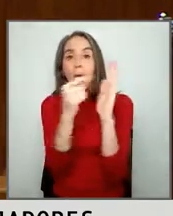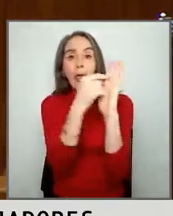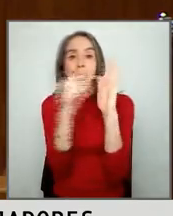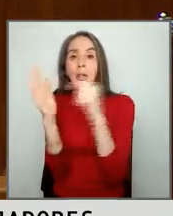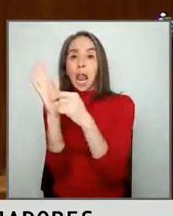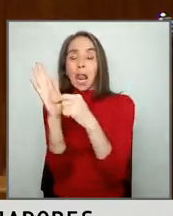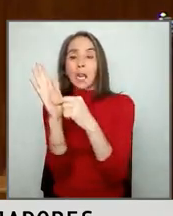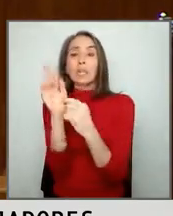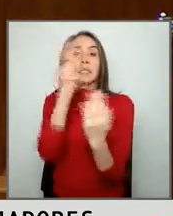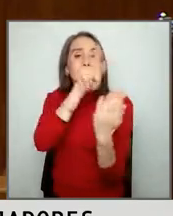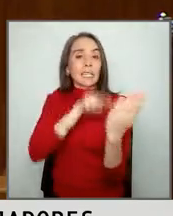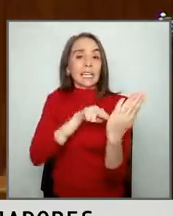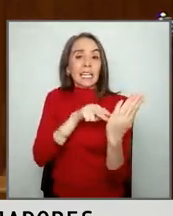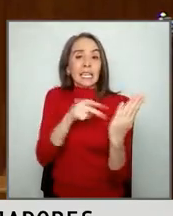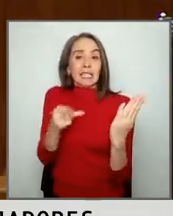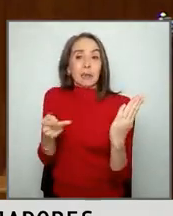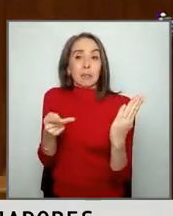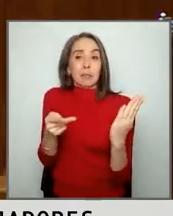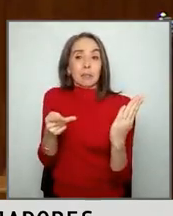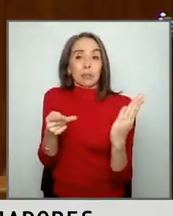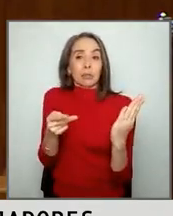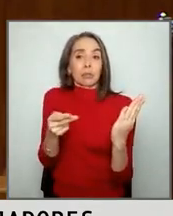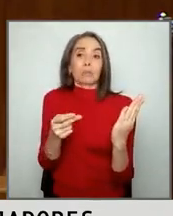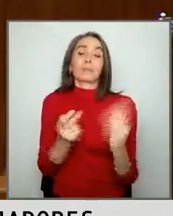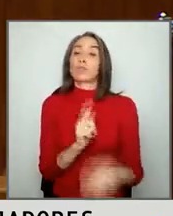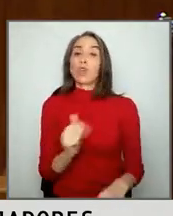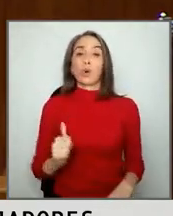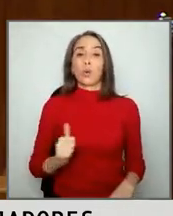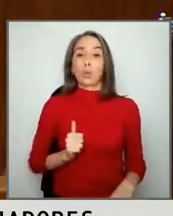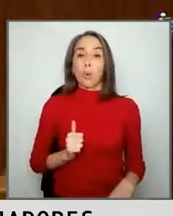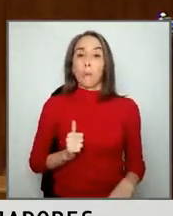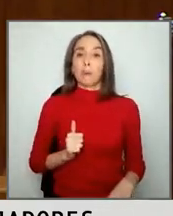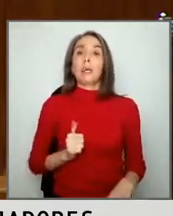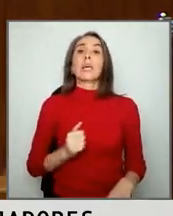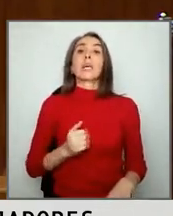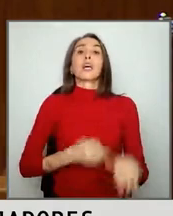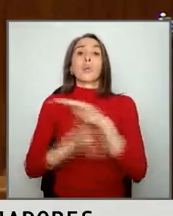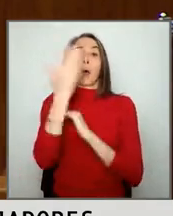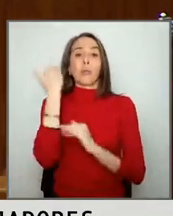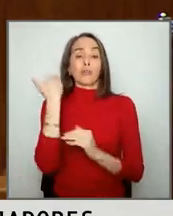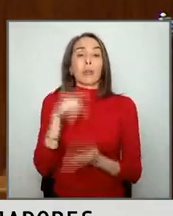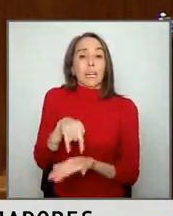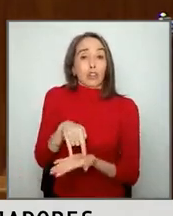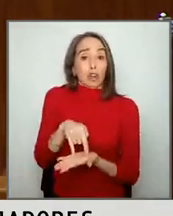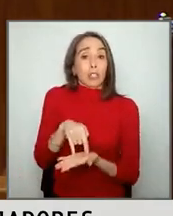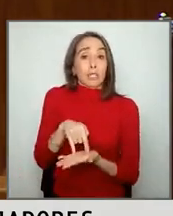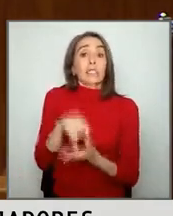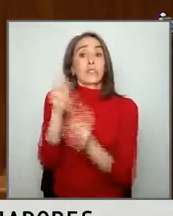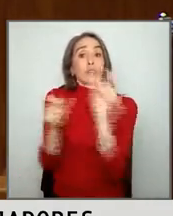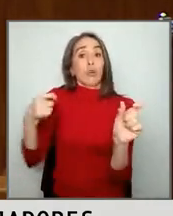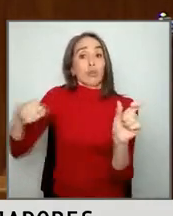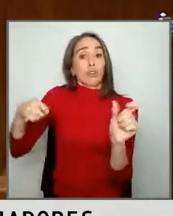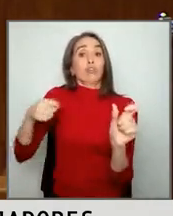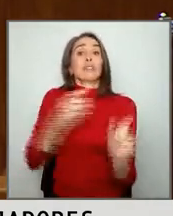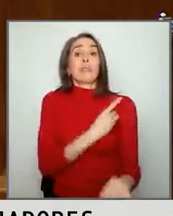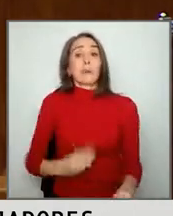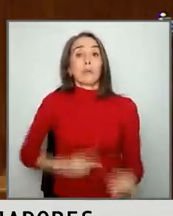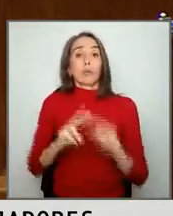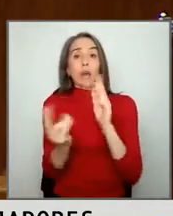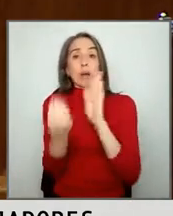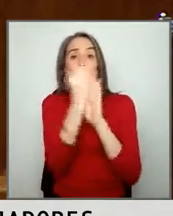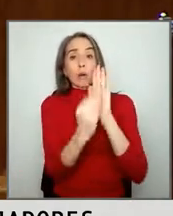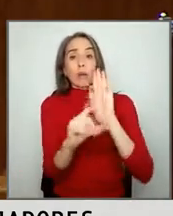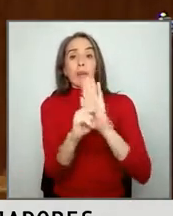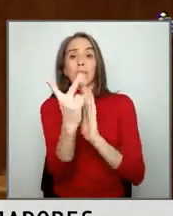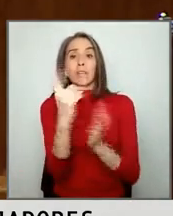En tal sentido no se ajustaría a la intención que tuvo legislador al redactar la ley 21.040 puesto que durante la